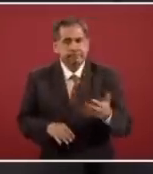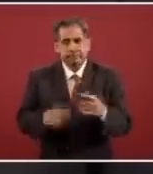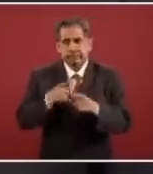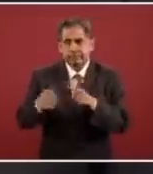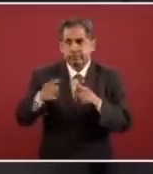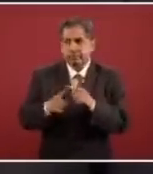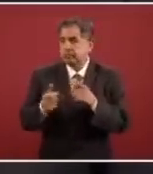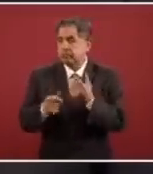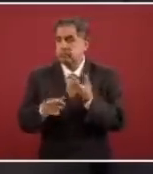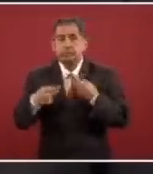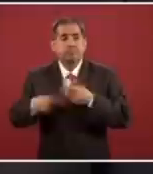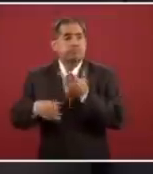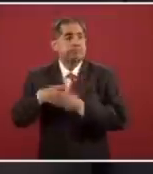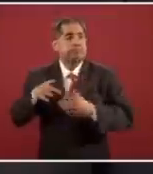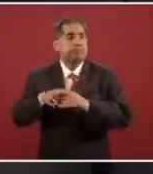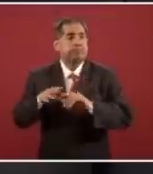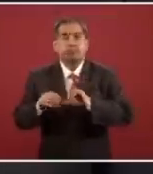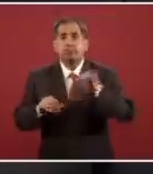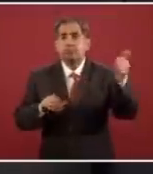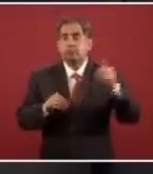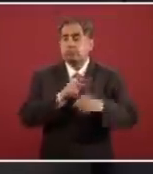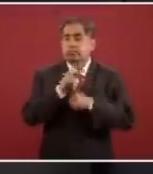fuga de capital.